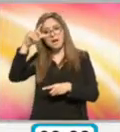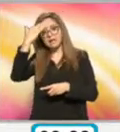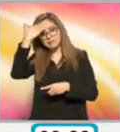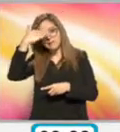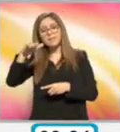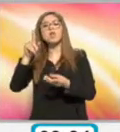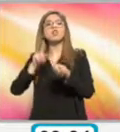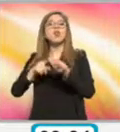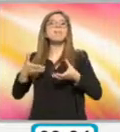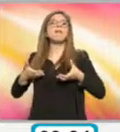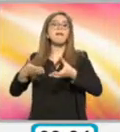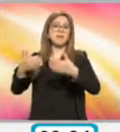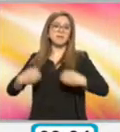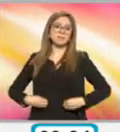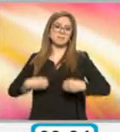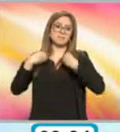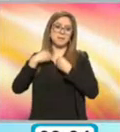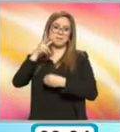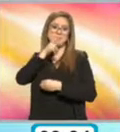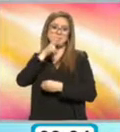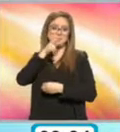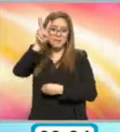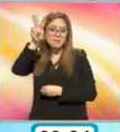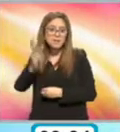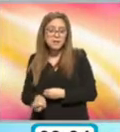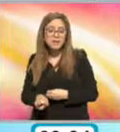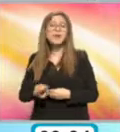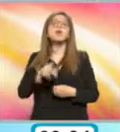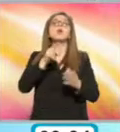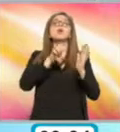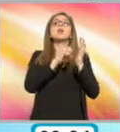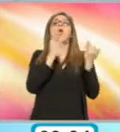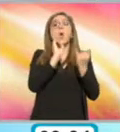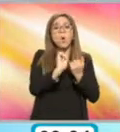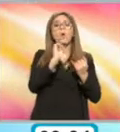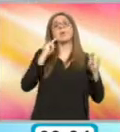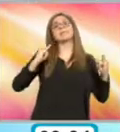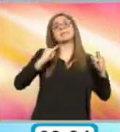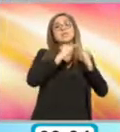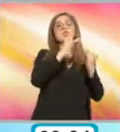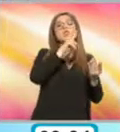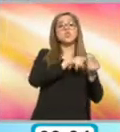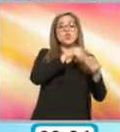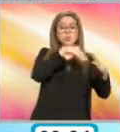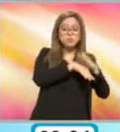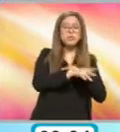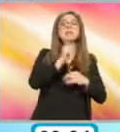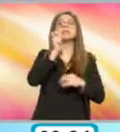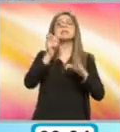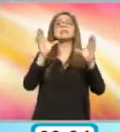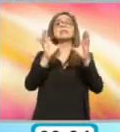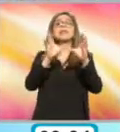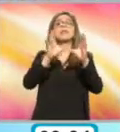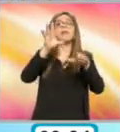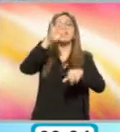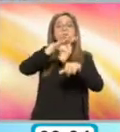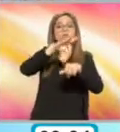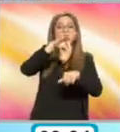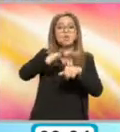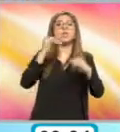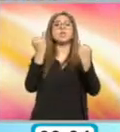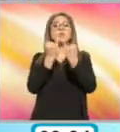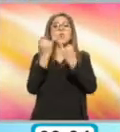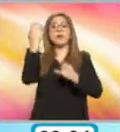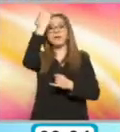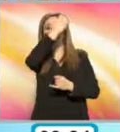sujeto a adopción, acompañar un certificado médico, acompañar los estudios socioeconómicos y